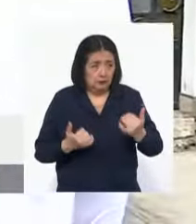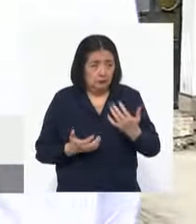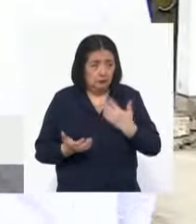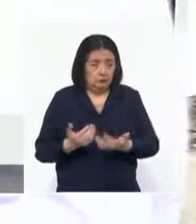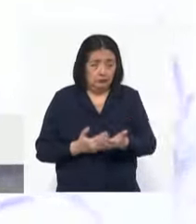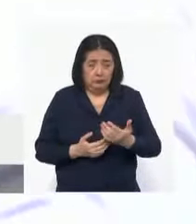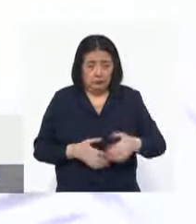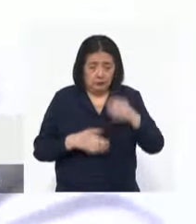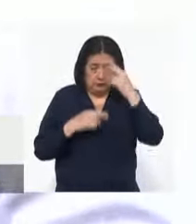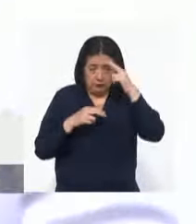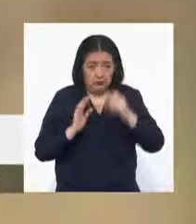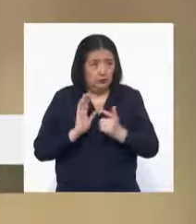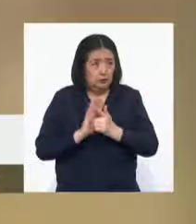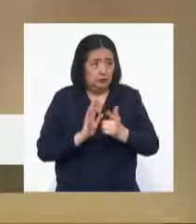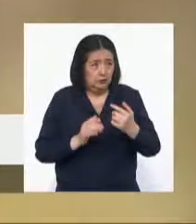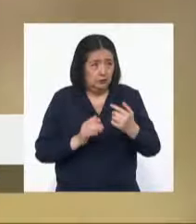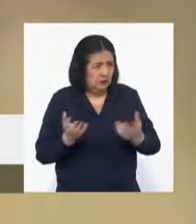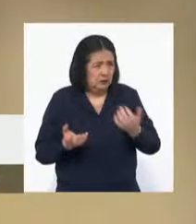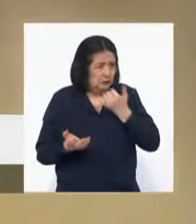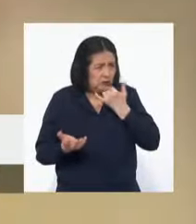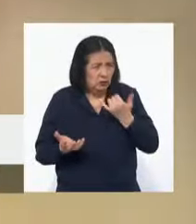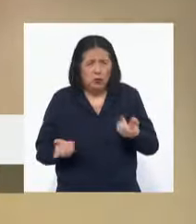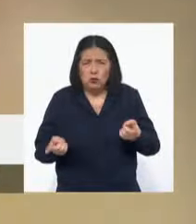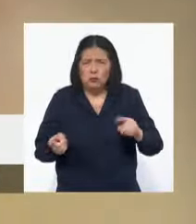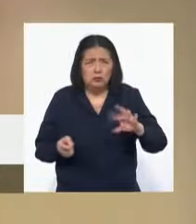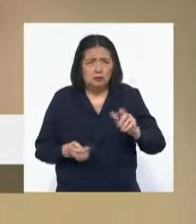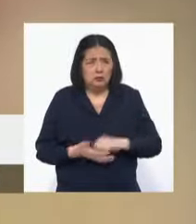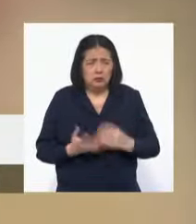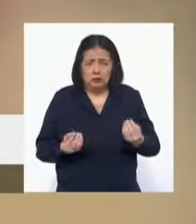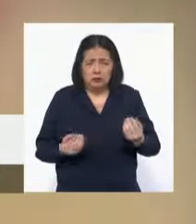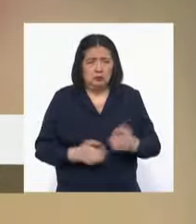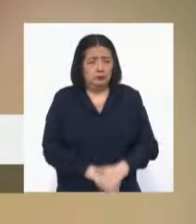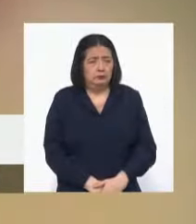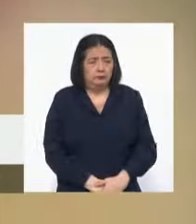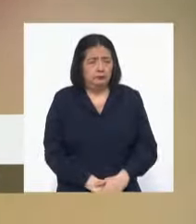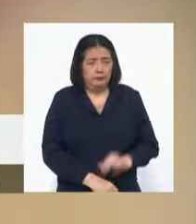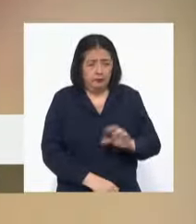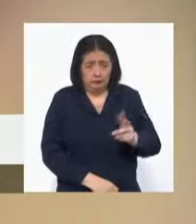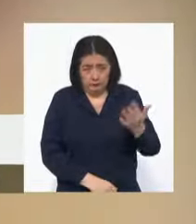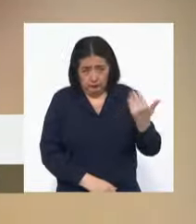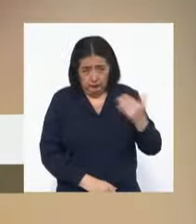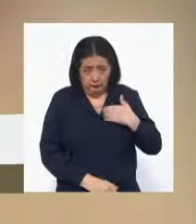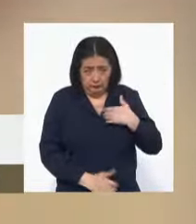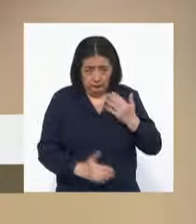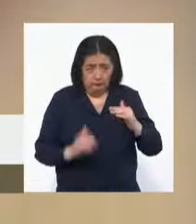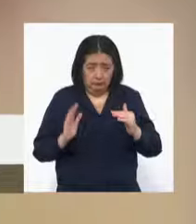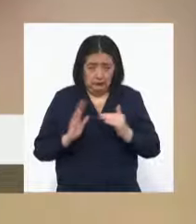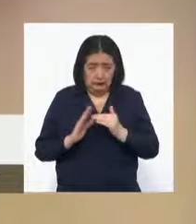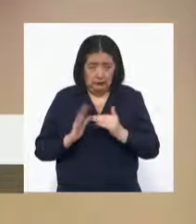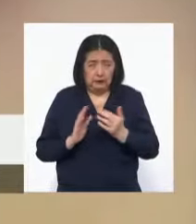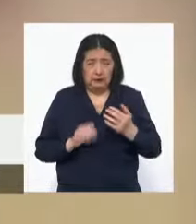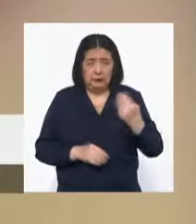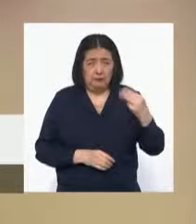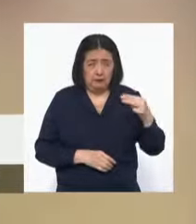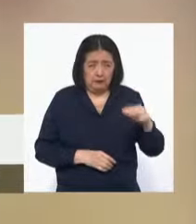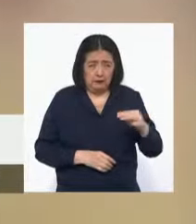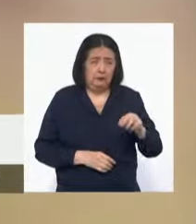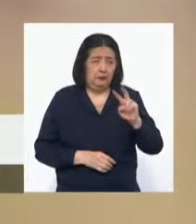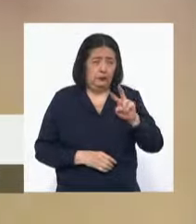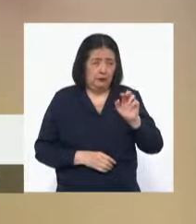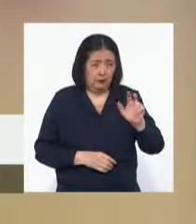bienvenida a Latina Noticias. Cuéntanos un poco, ¿cuándo sucede el robo y cómo exactamente? El robo a mi hogar ocurre el día martes